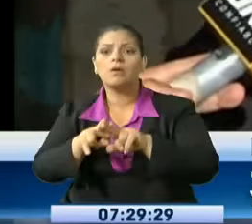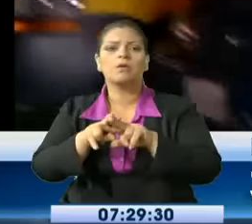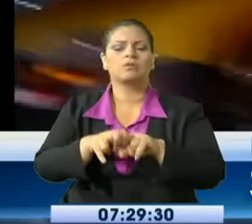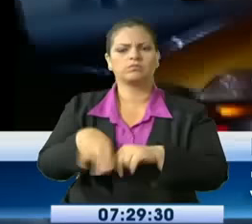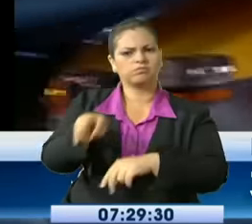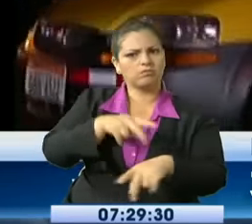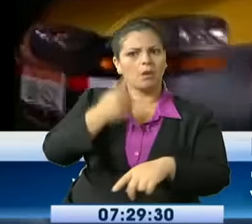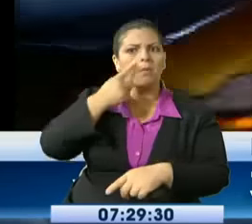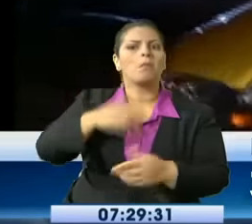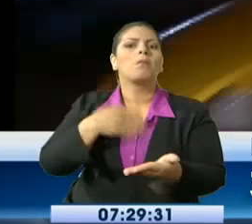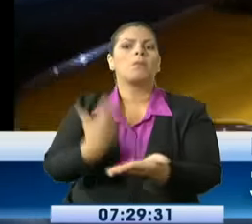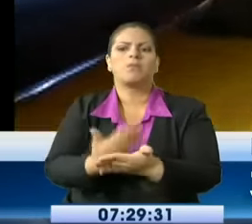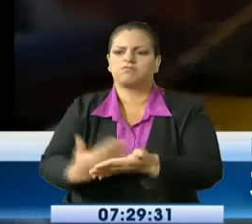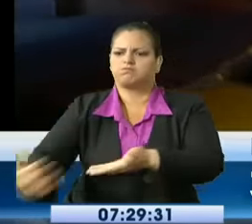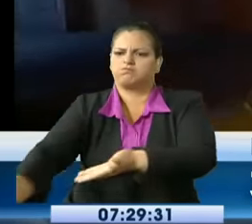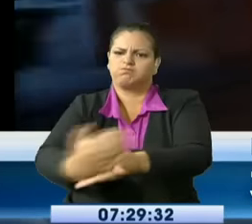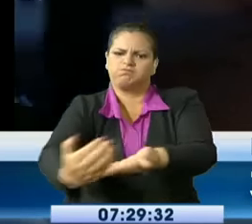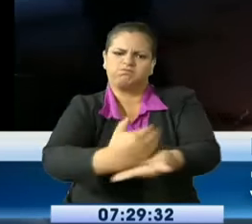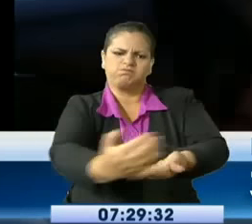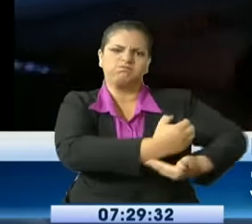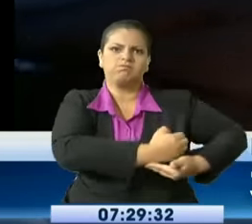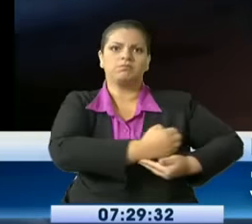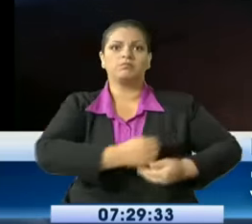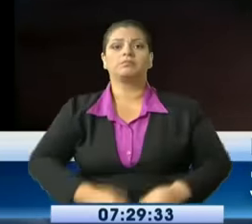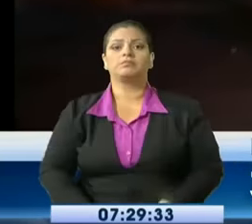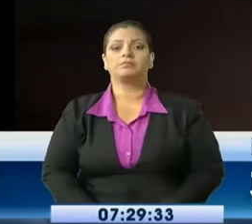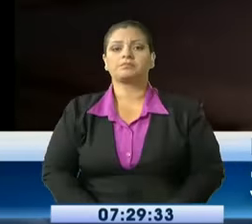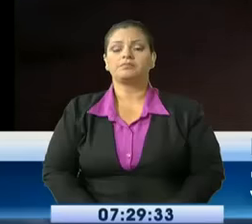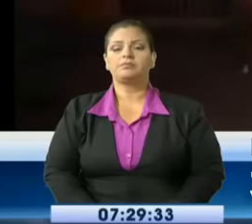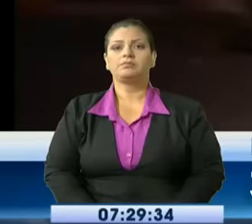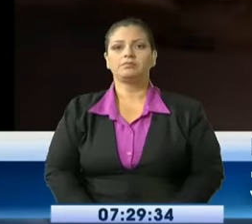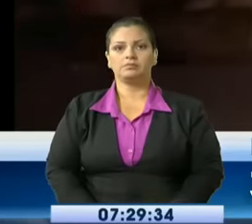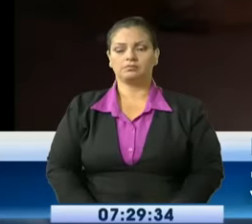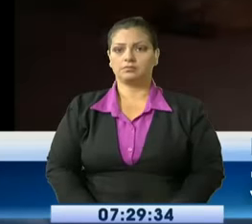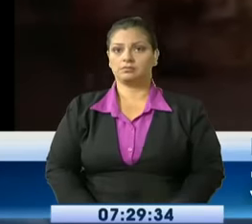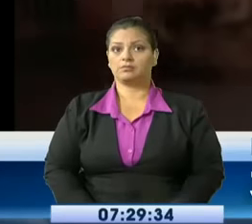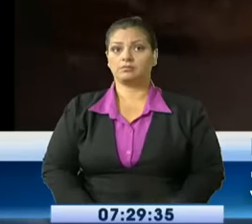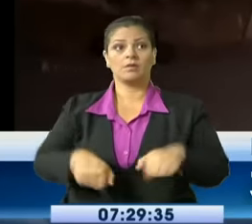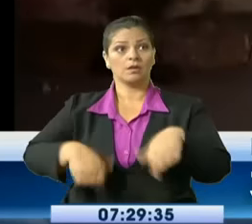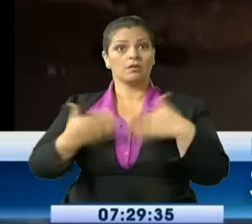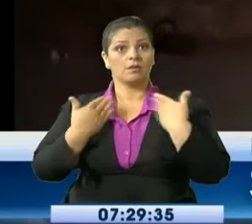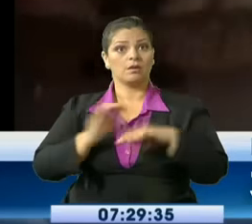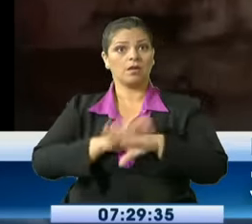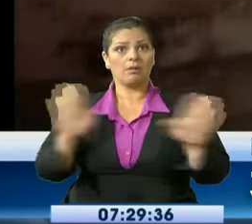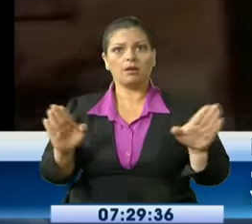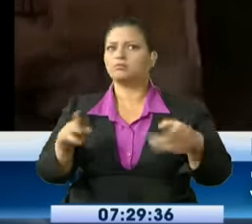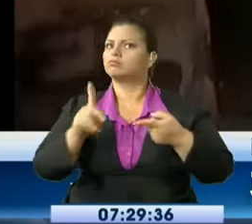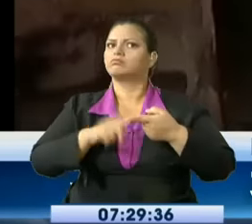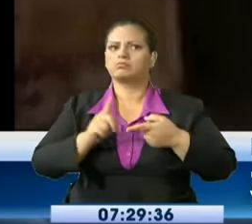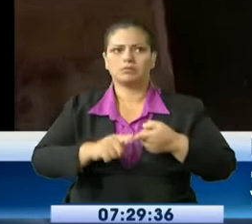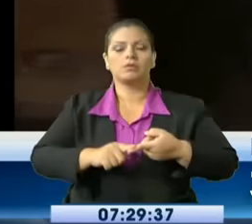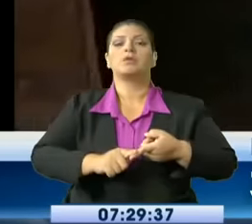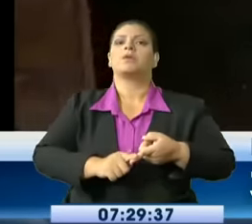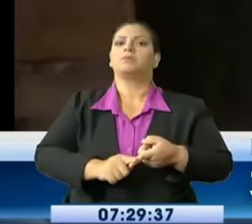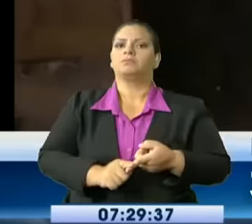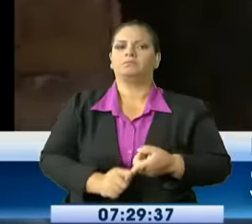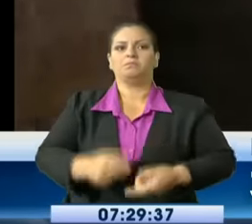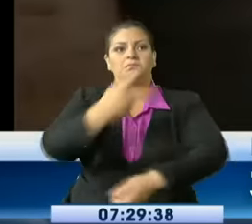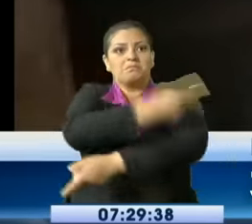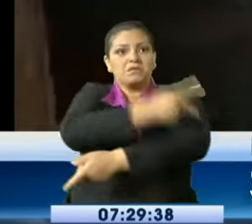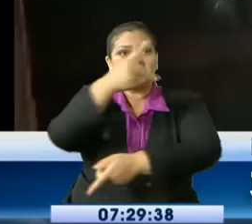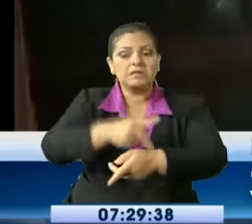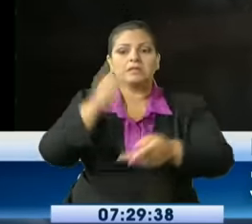evidencia. El operativo se extendió hasta las provincias de Pichincha, Manabí, Guayas y